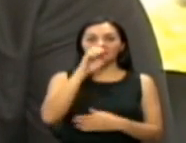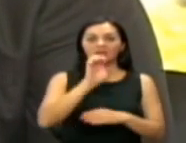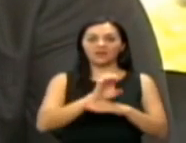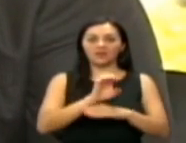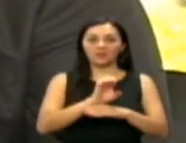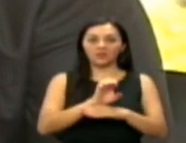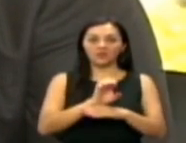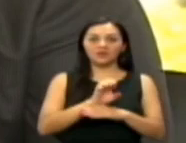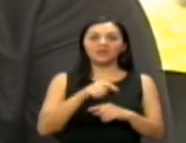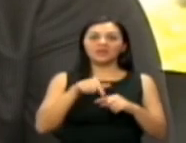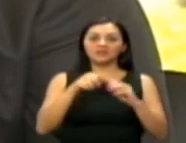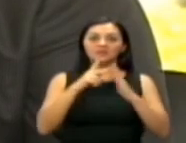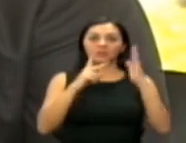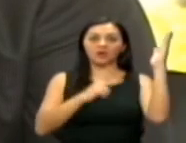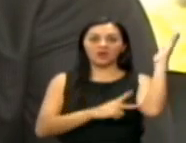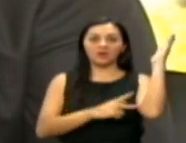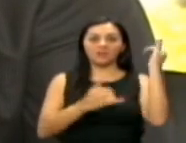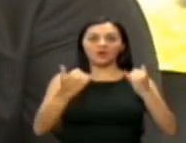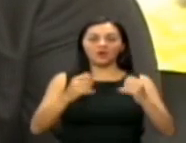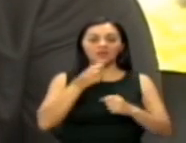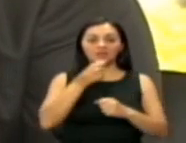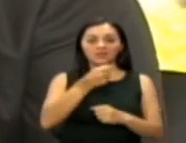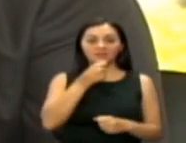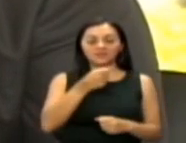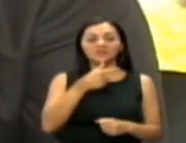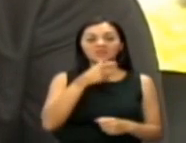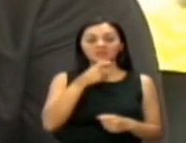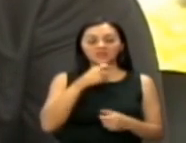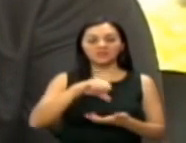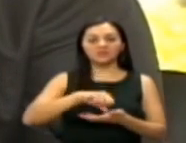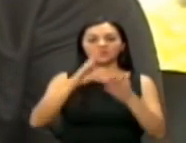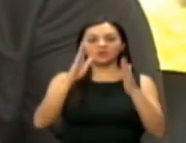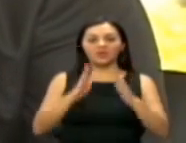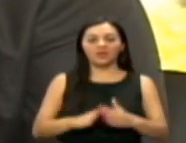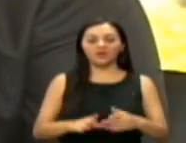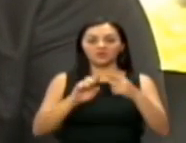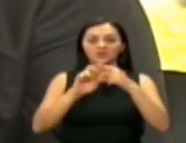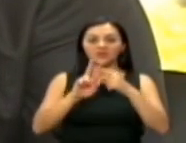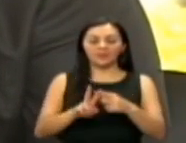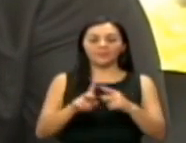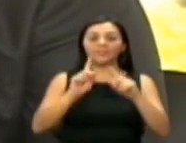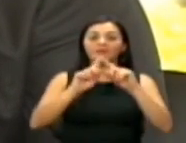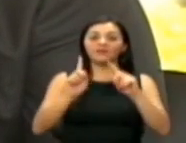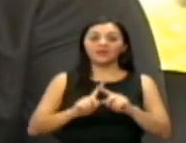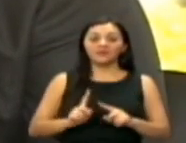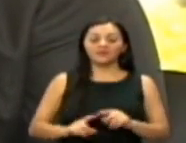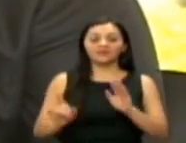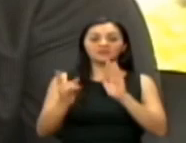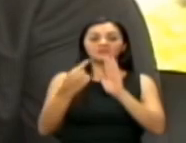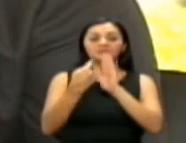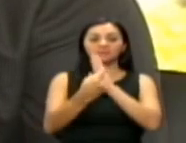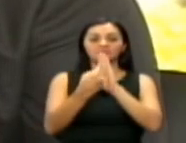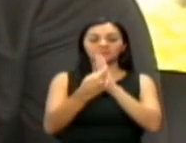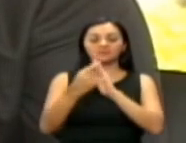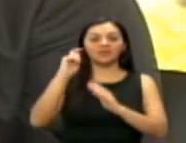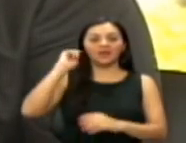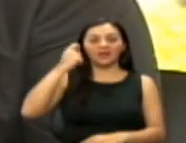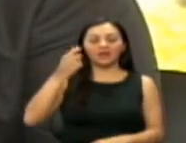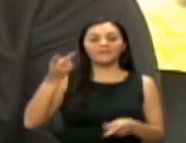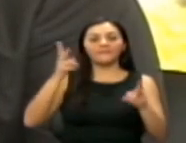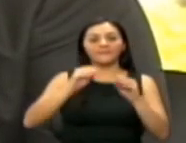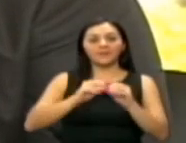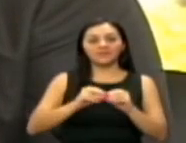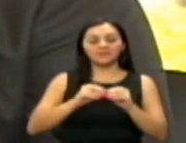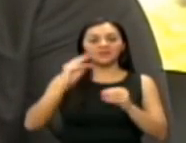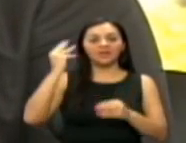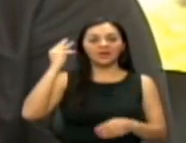Este programa, esta entrevista, es transmitida por el Ciudadano TV para diferentes medios de comunicación televisivos y también Radio